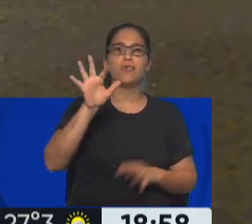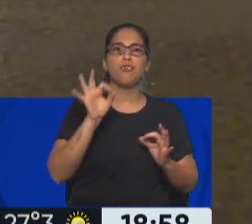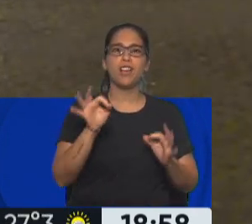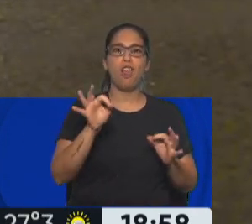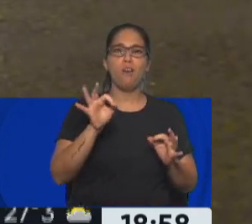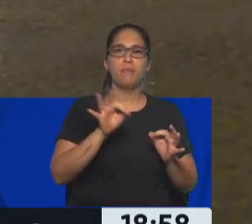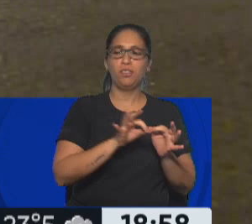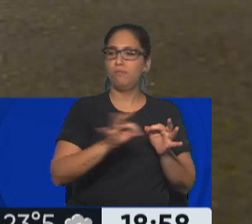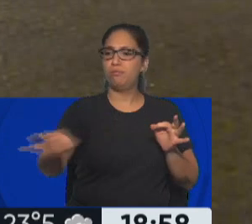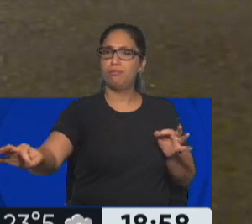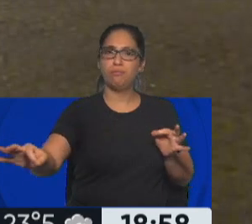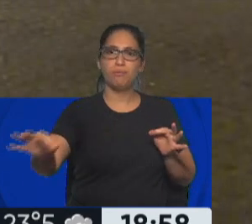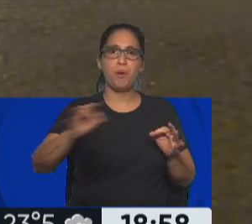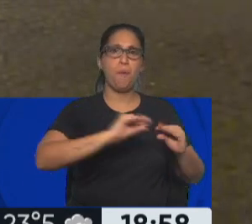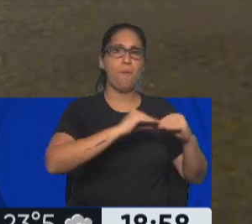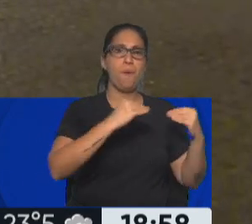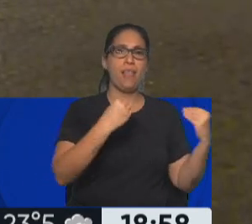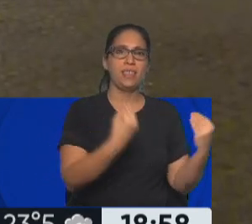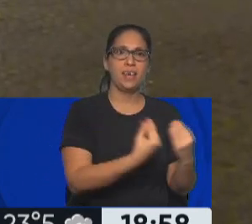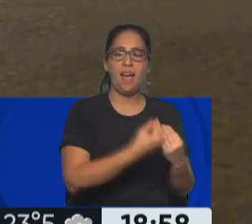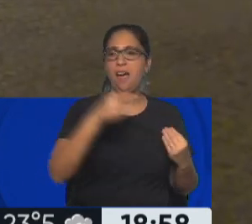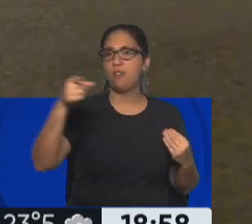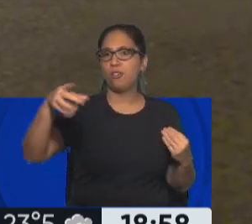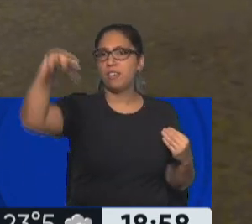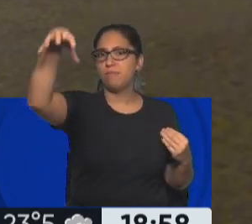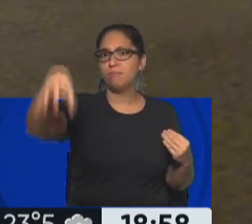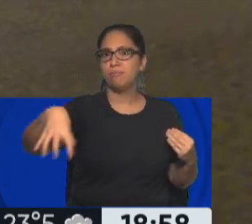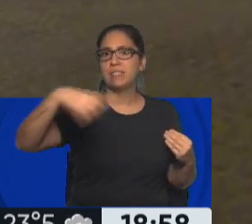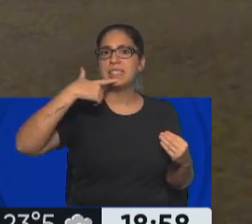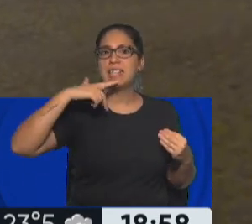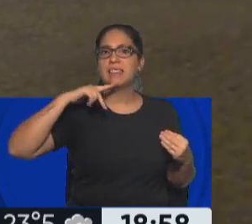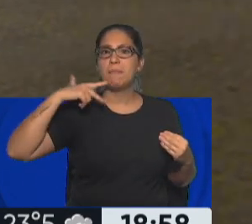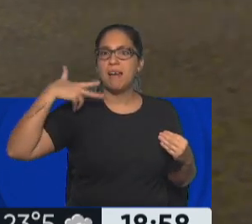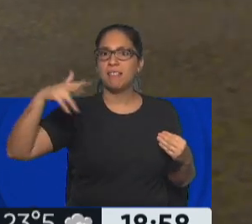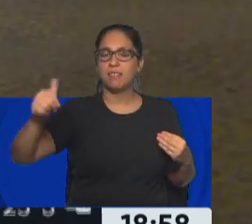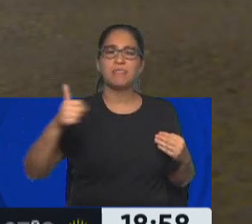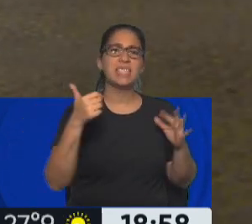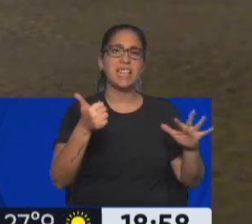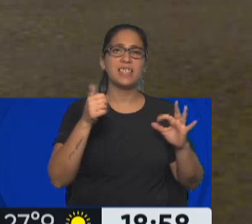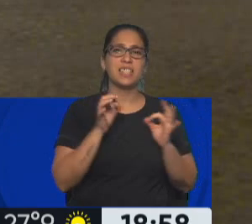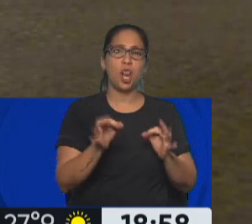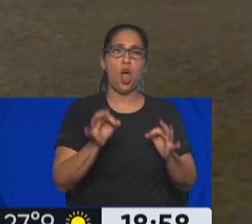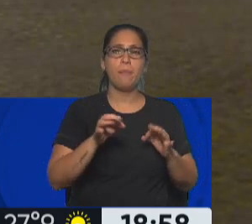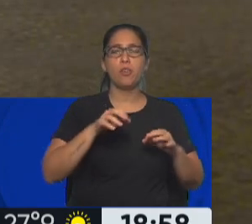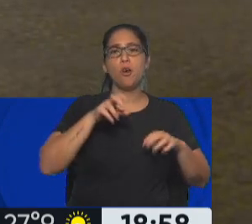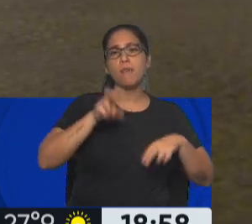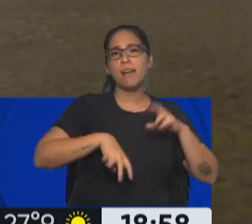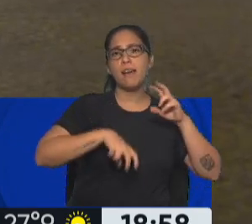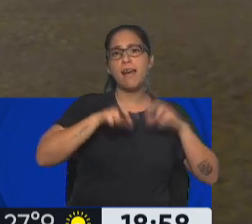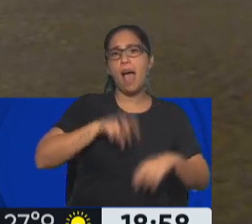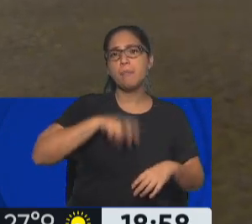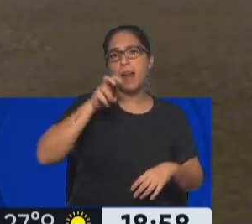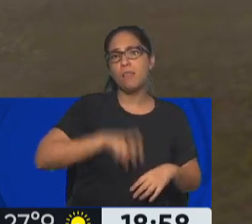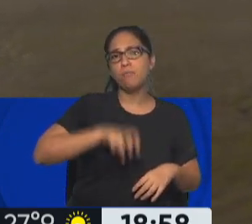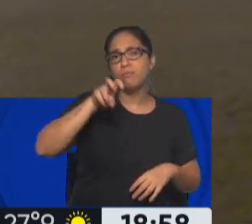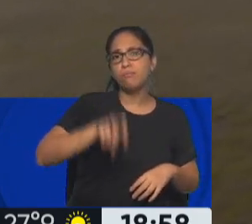de este templo donde va a descansar el cuerpo de Francisco por siempre, la procesión será de 6 kilómetros a paso de hombre. Y te voy